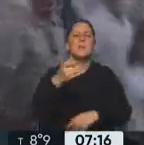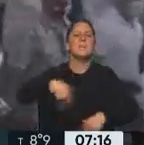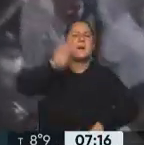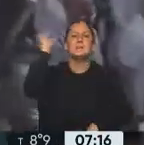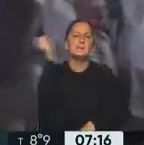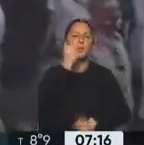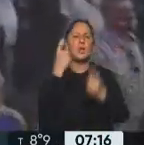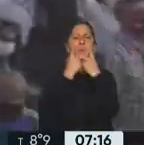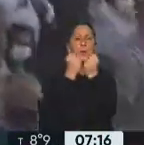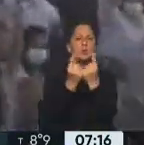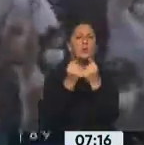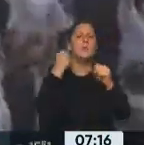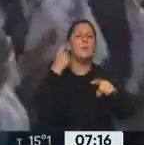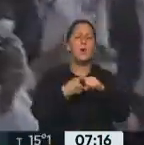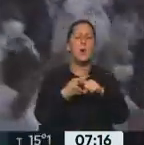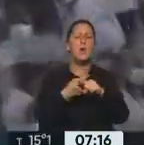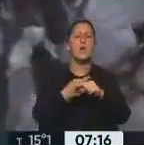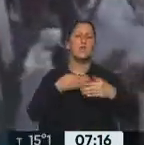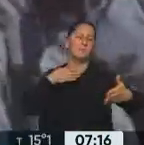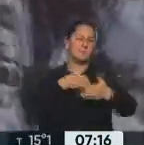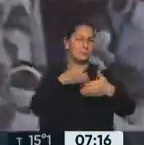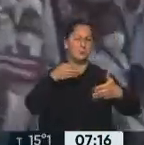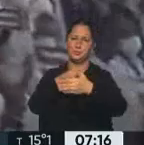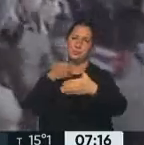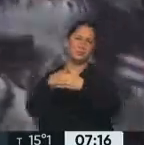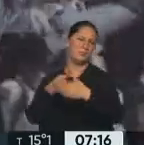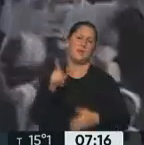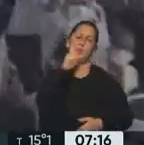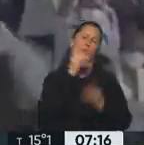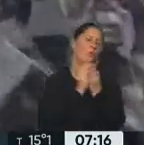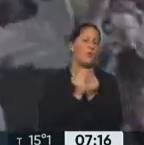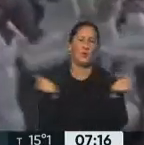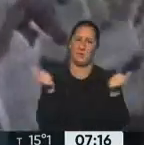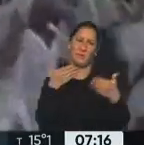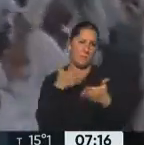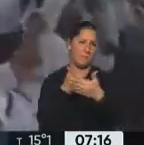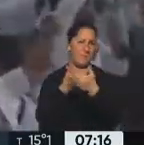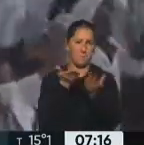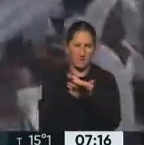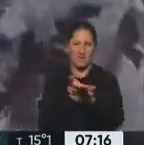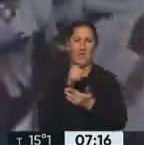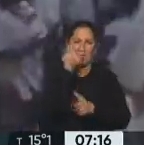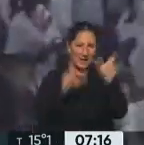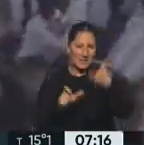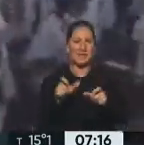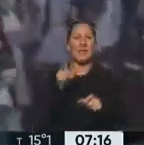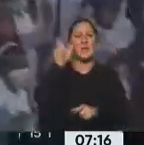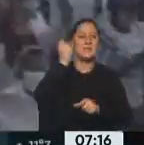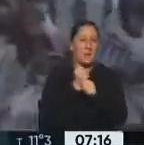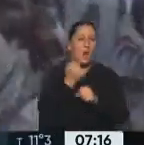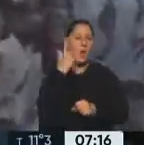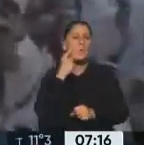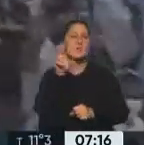Día del Trabajador en Cuba es el fin del bloqueo impuesto por Estados Unidos. Ese fue el reclamo de los trabajadores